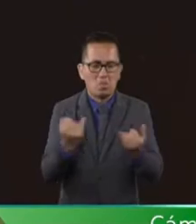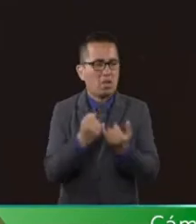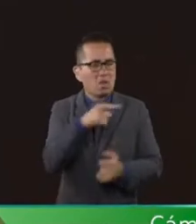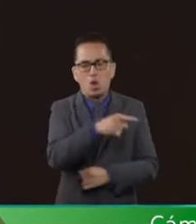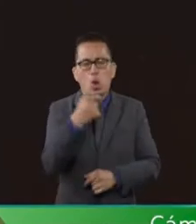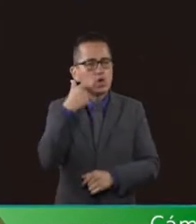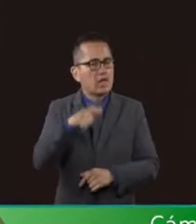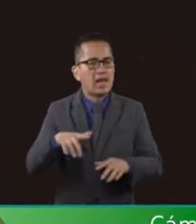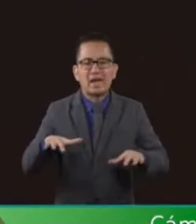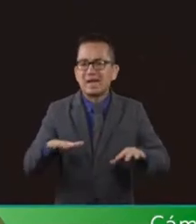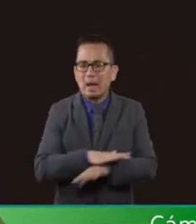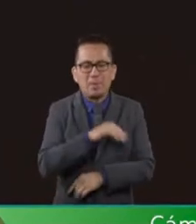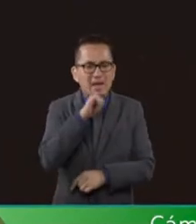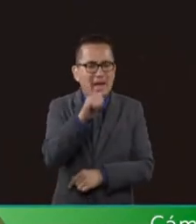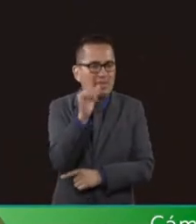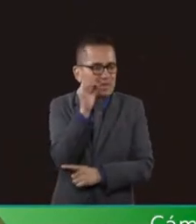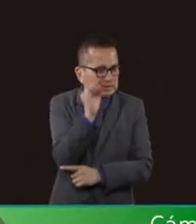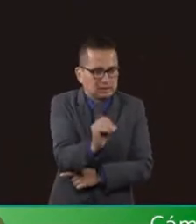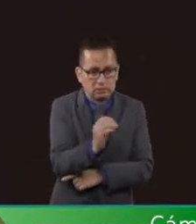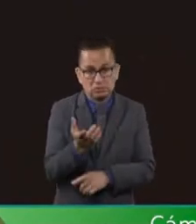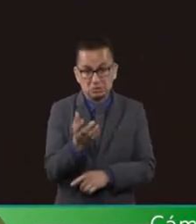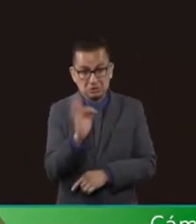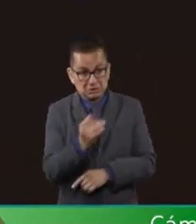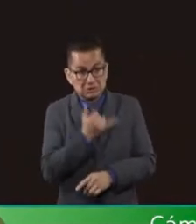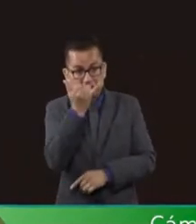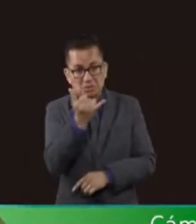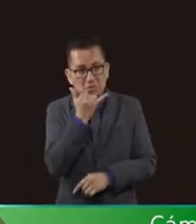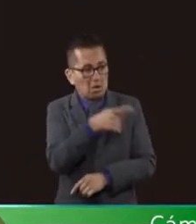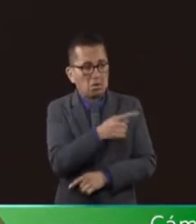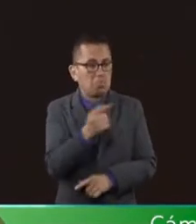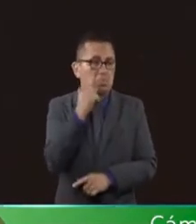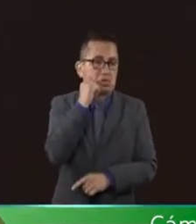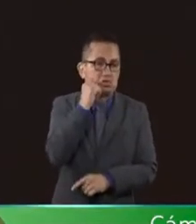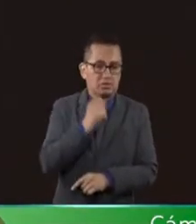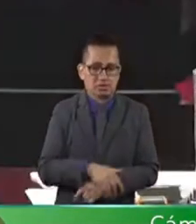quieran cambiar ni una coma, pese a que estén equivocados. Es cuanto. Tiempo, gracias.